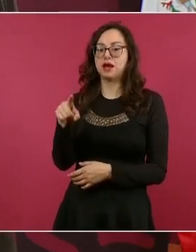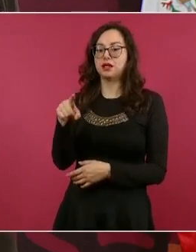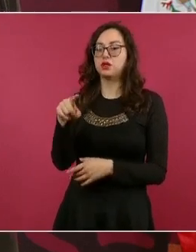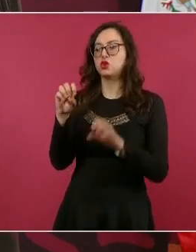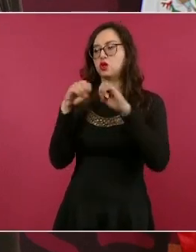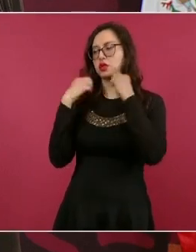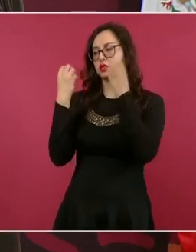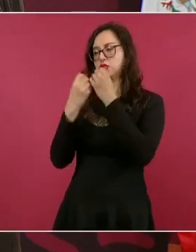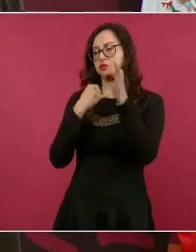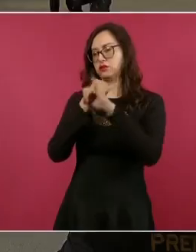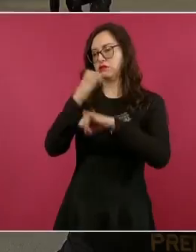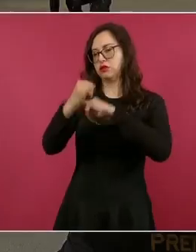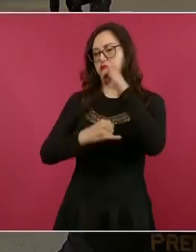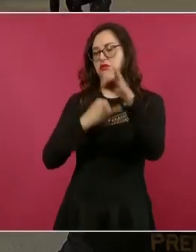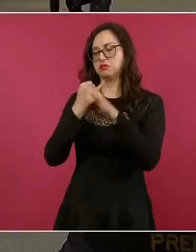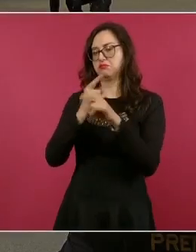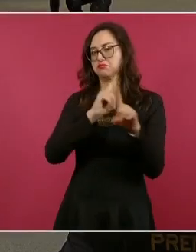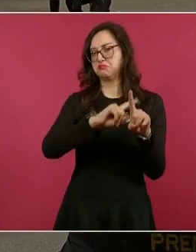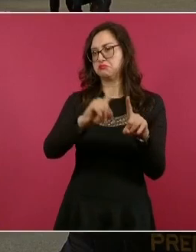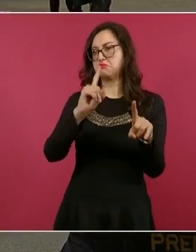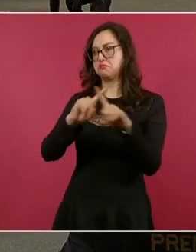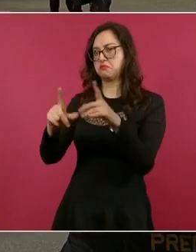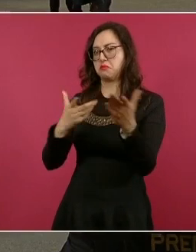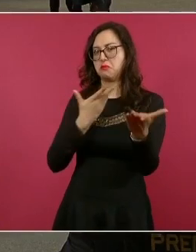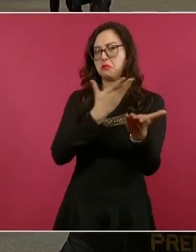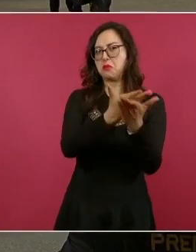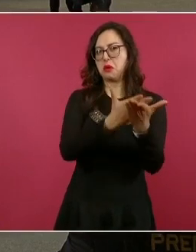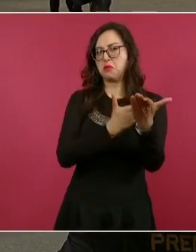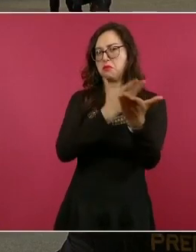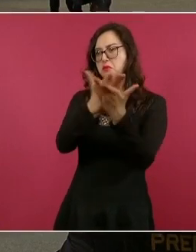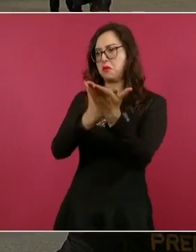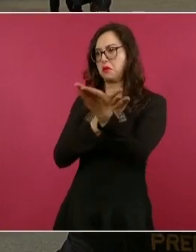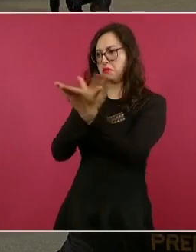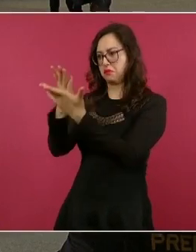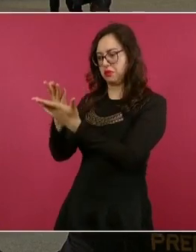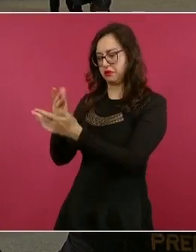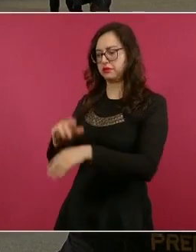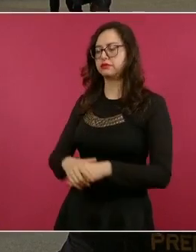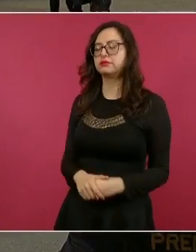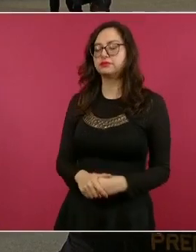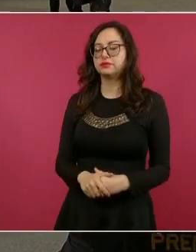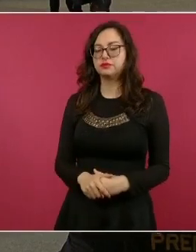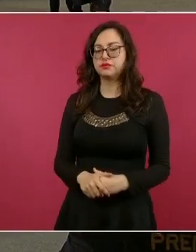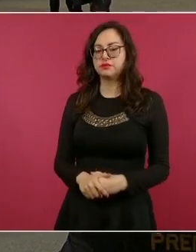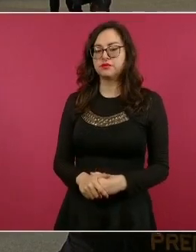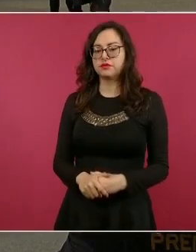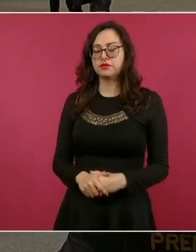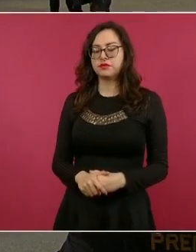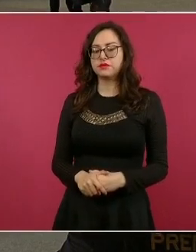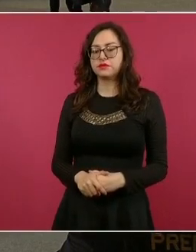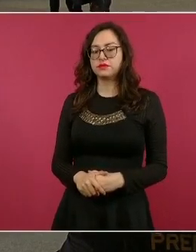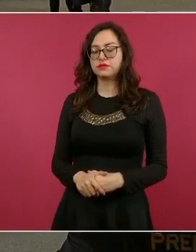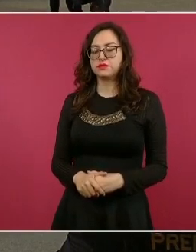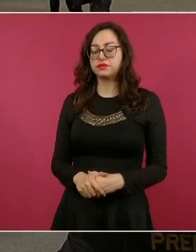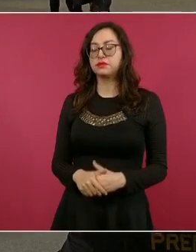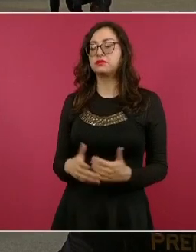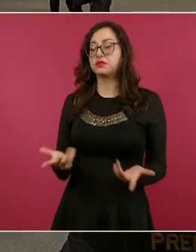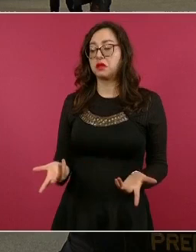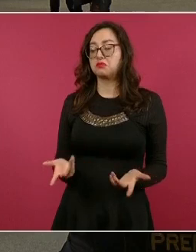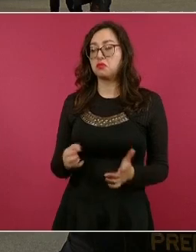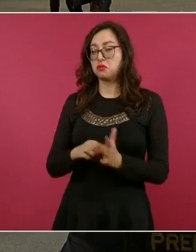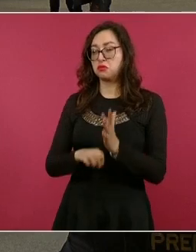organismos internacionales. Vamos a presentar la denuncia en el